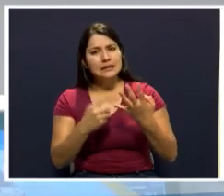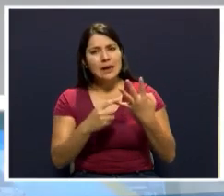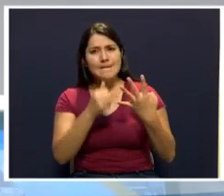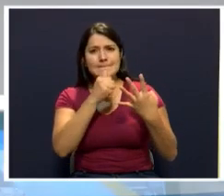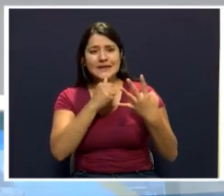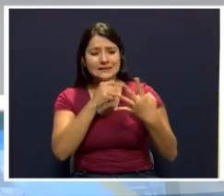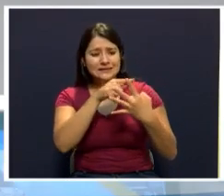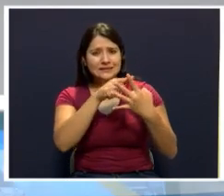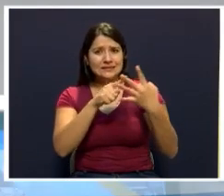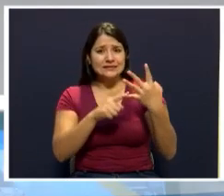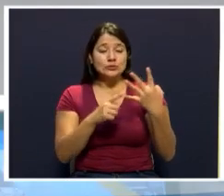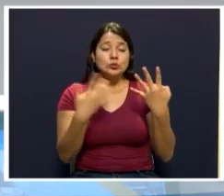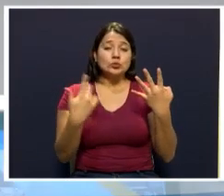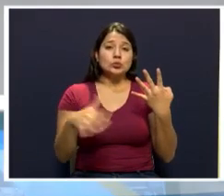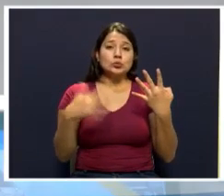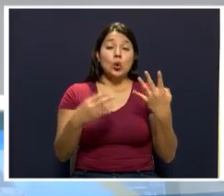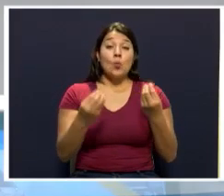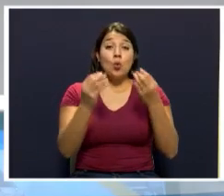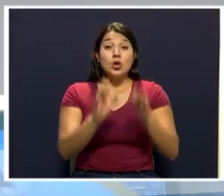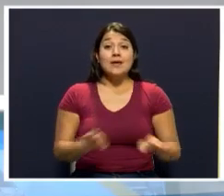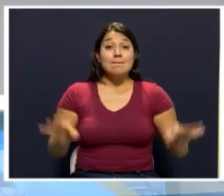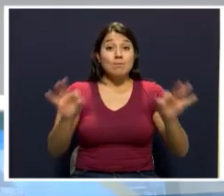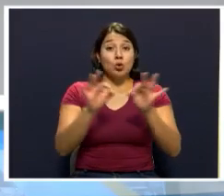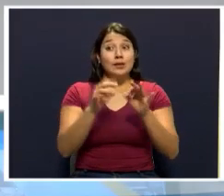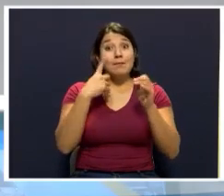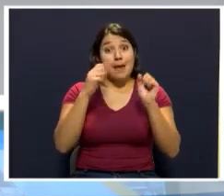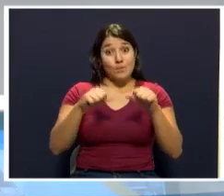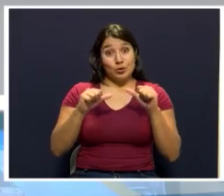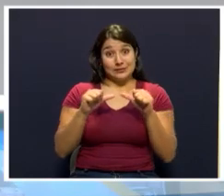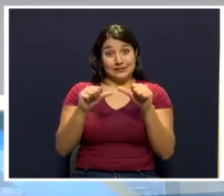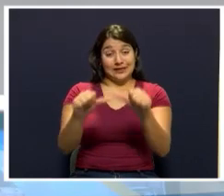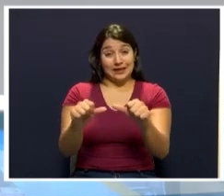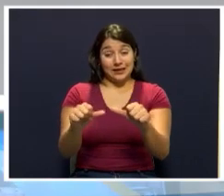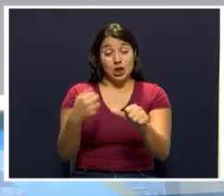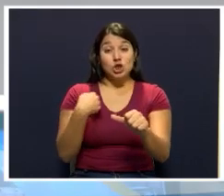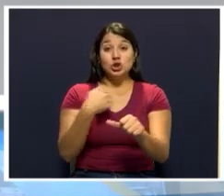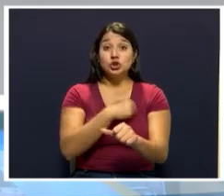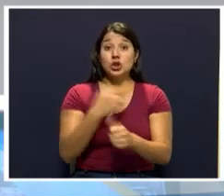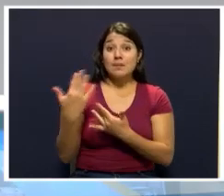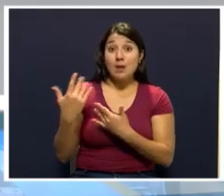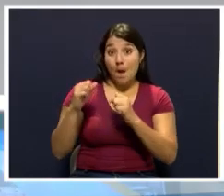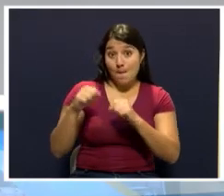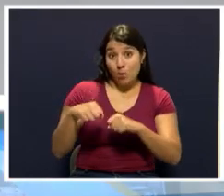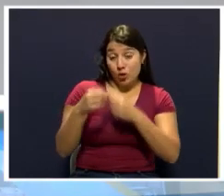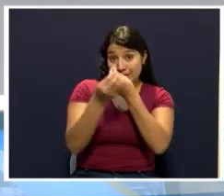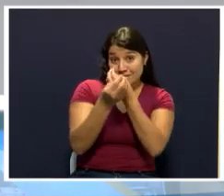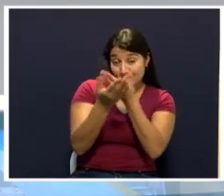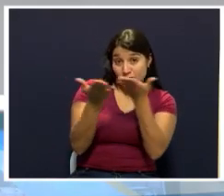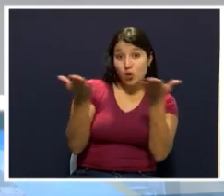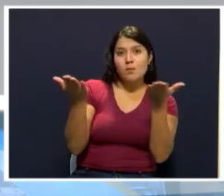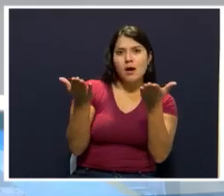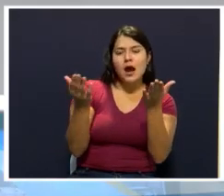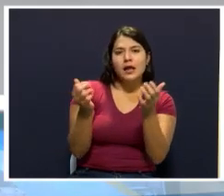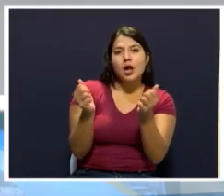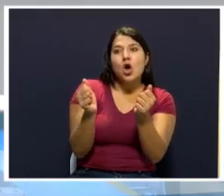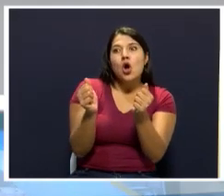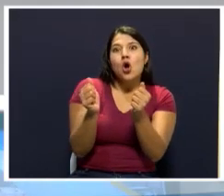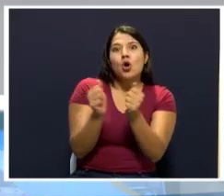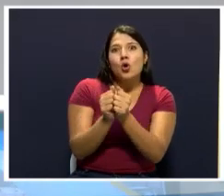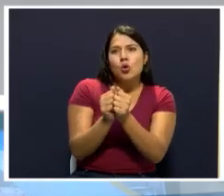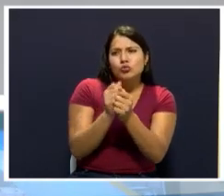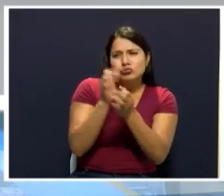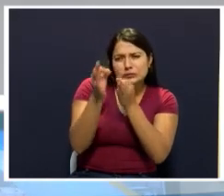se vuelven vitales para la supervivencia. Esperamos haberlo informado con contexto y